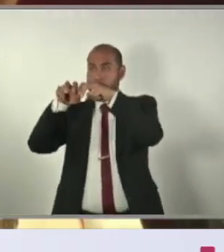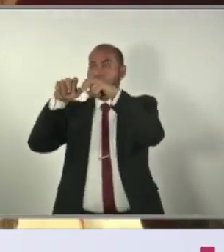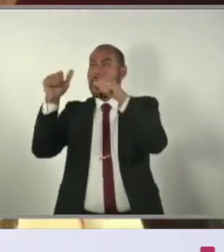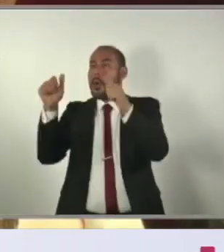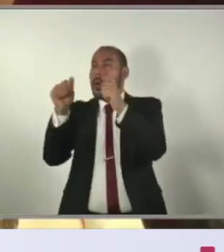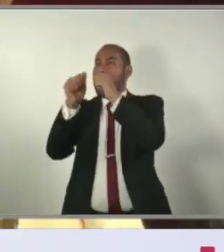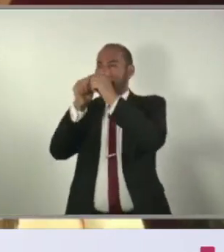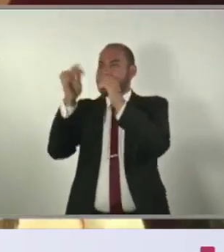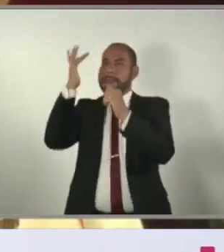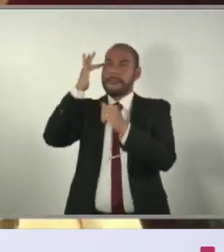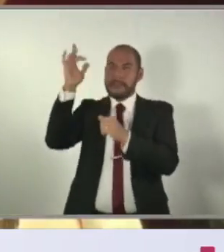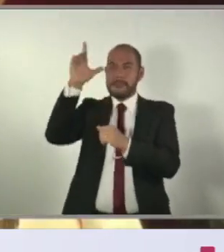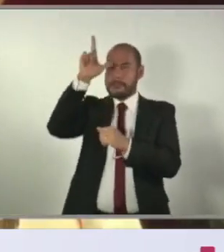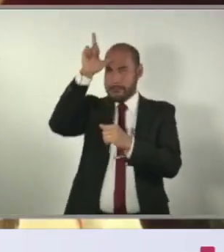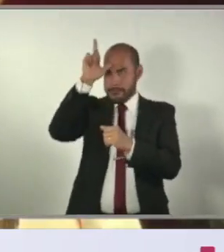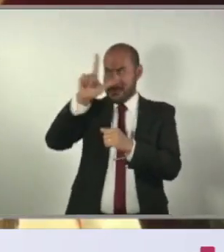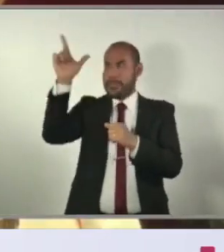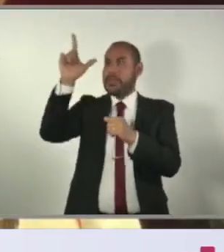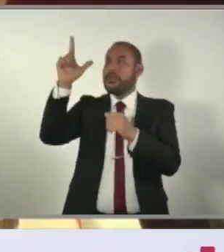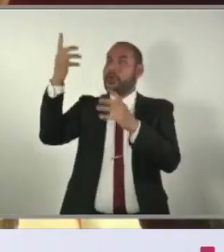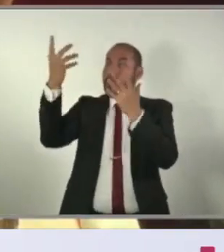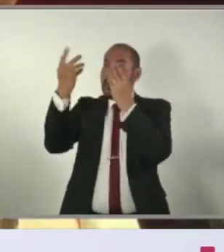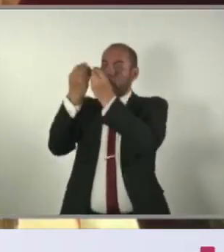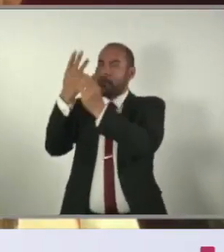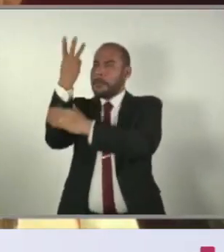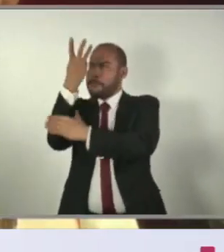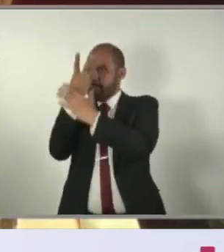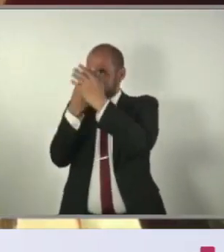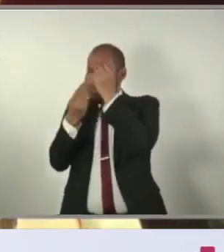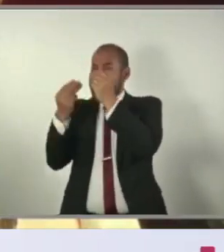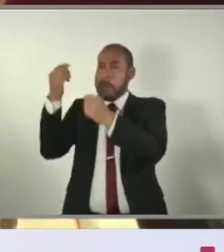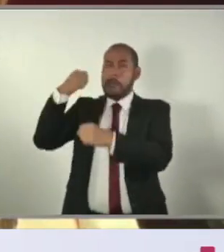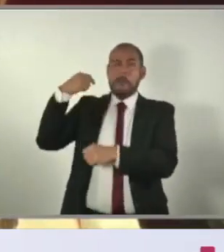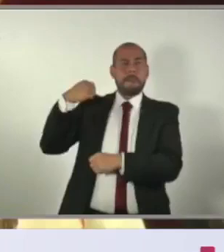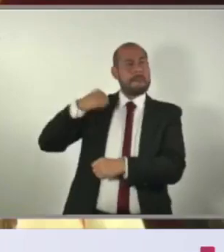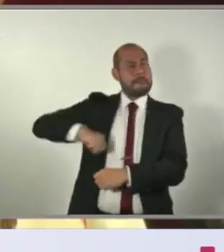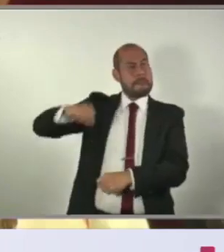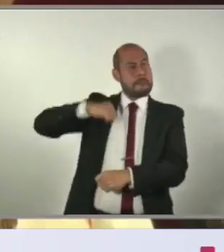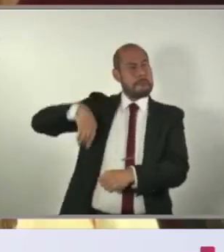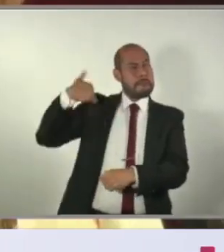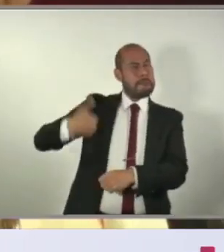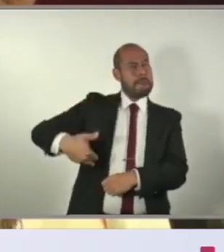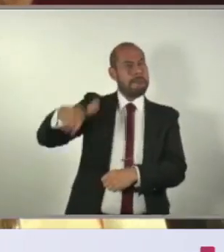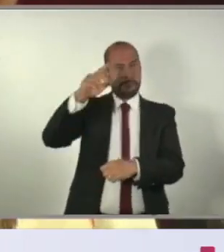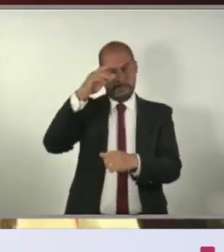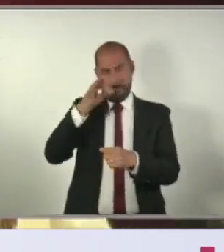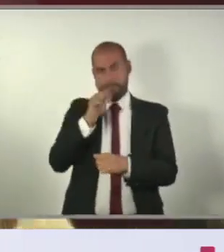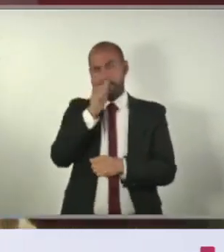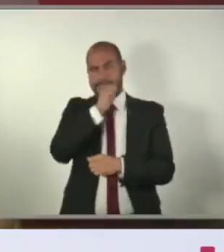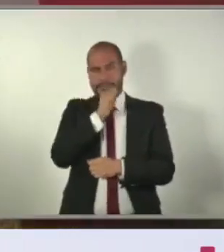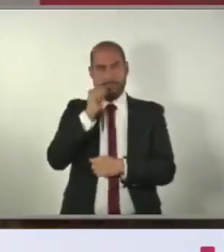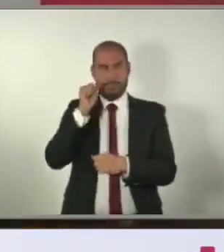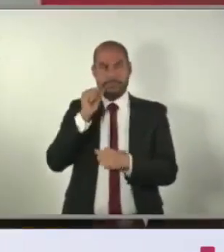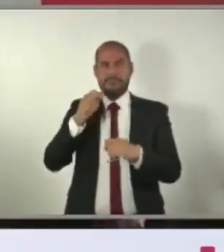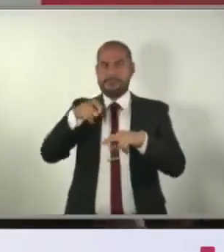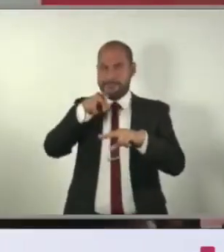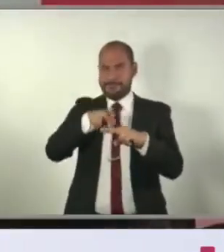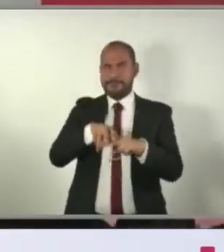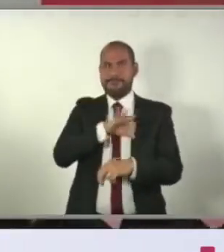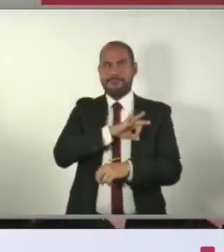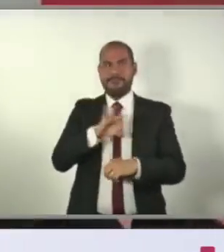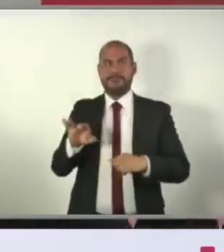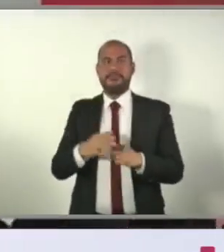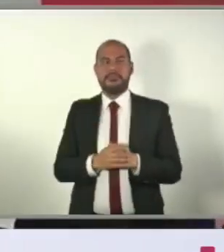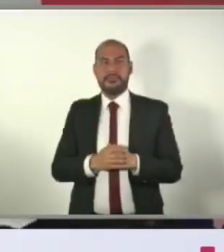Santo y es Dios por los siglos de los siglos. Amén. Nos podemos sentar.